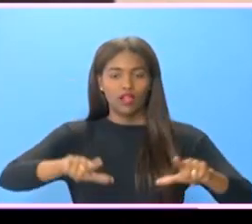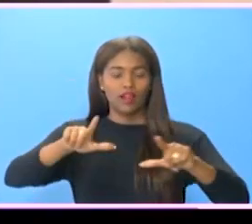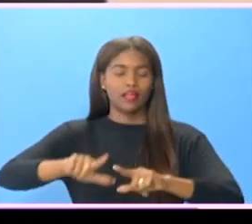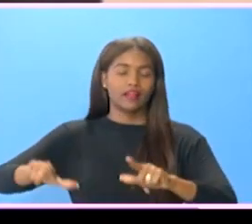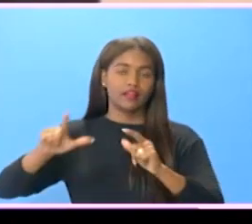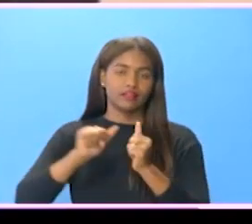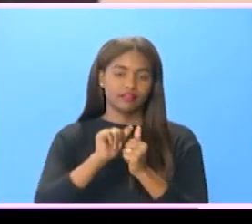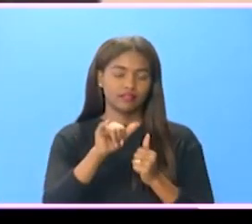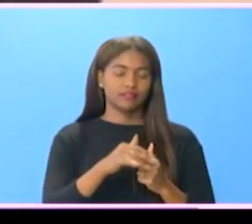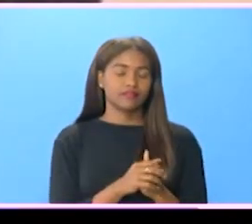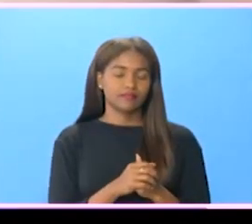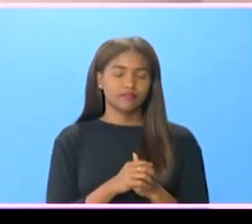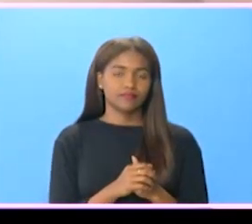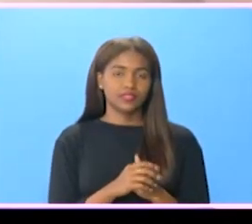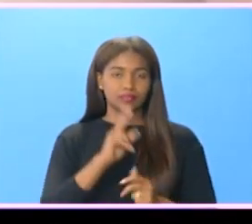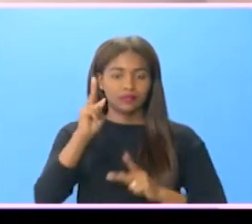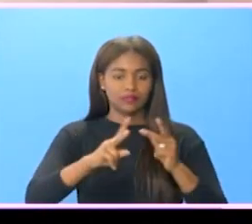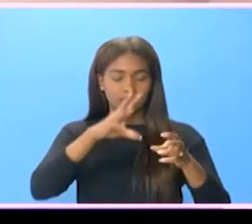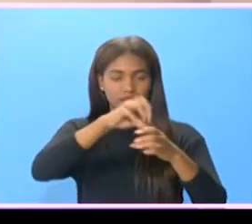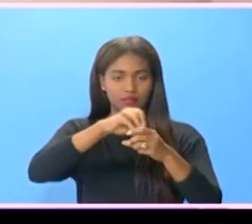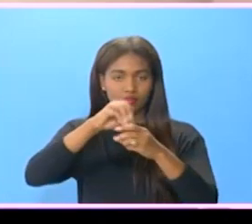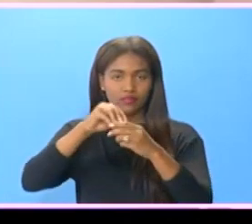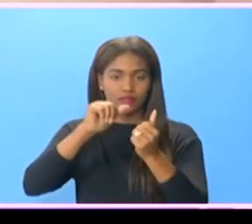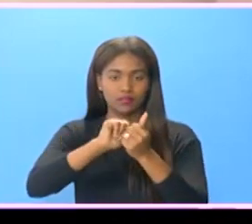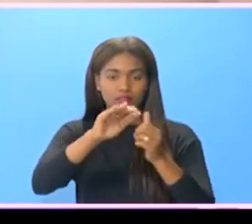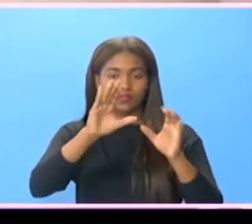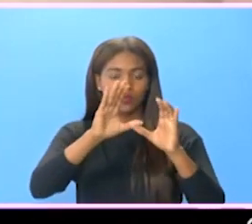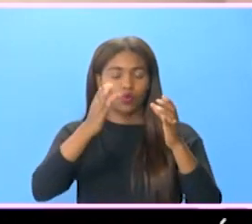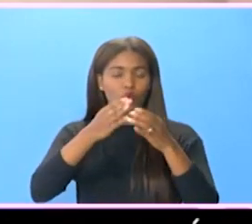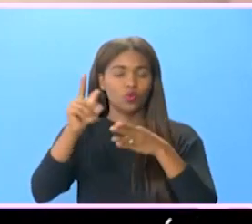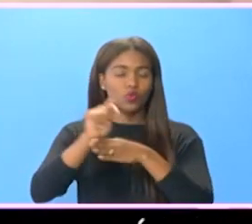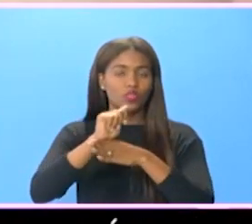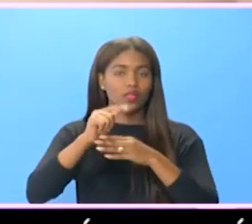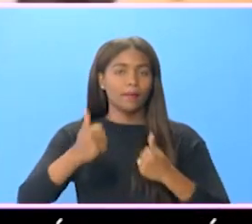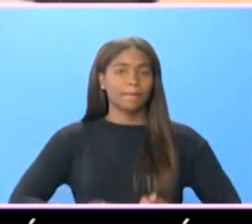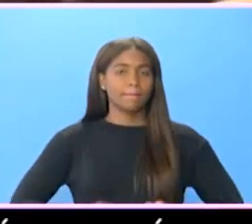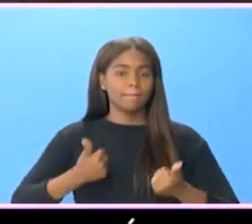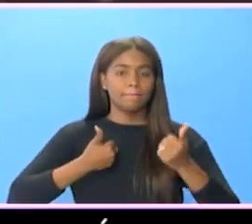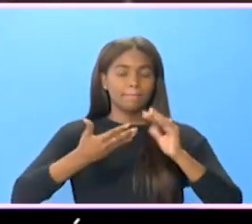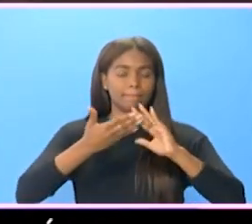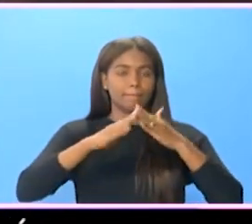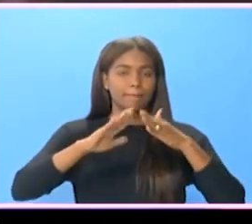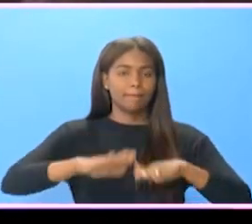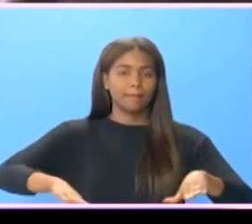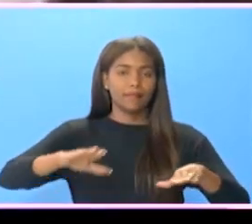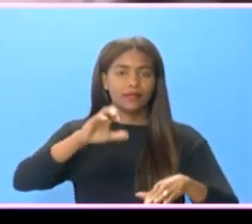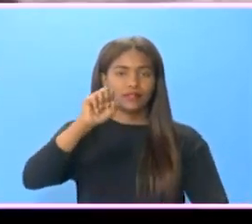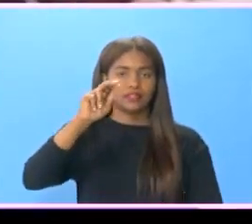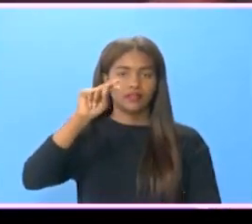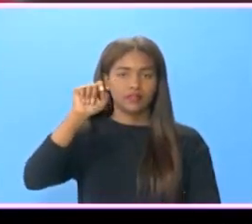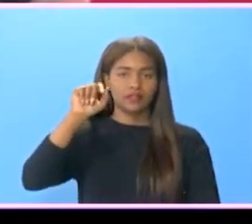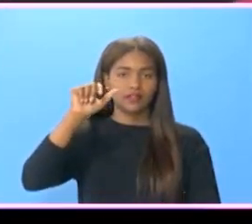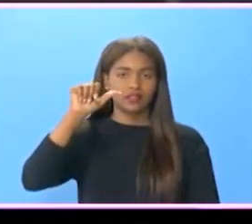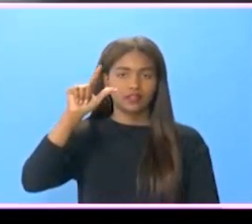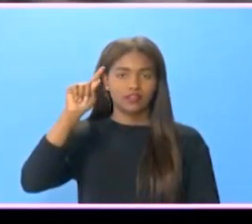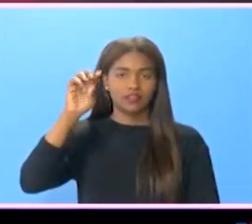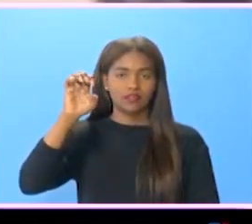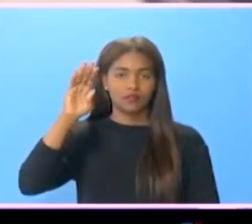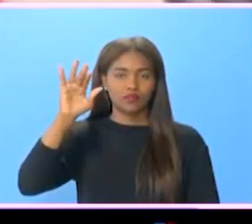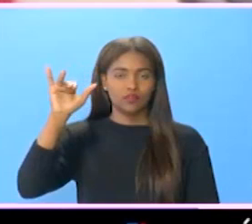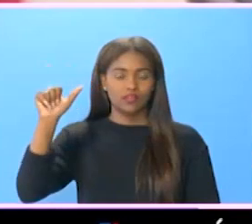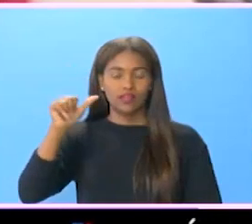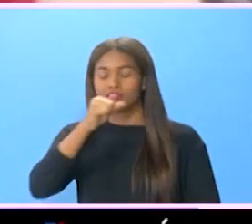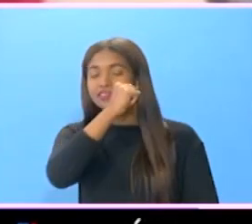sector. Los participantes en esos cursos talleres residen en las comunidades Sabana Grande de Boyá, El Gran